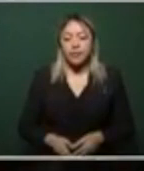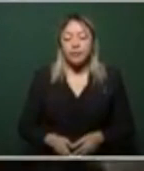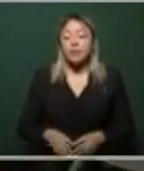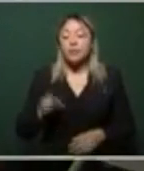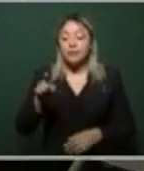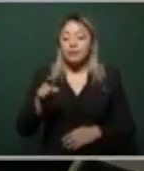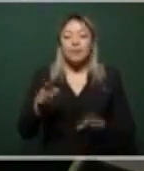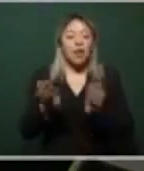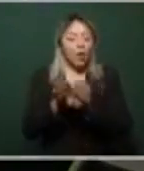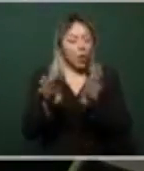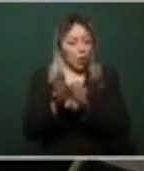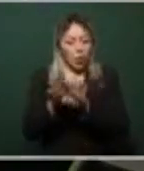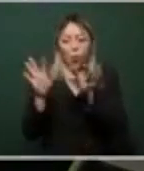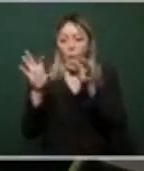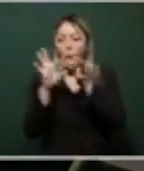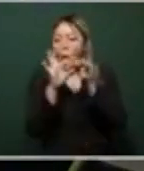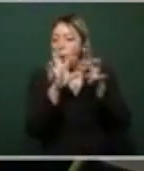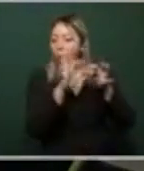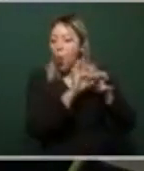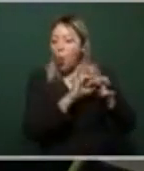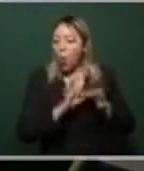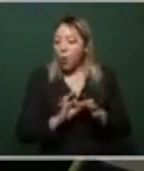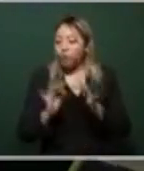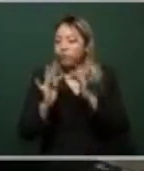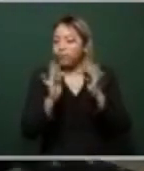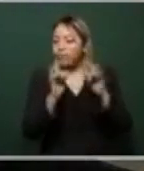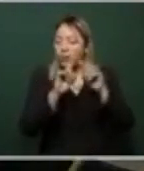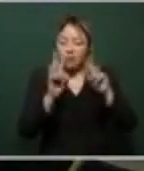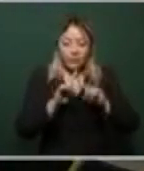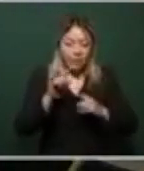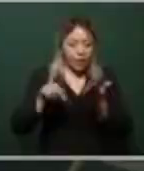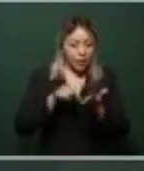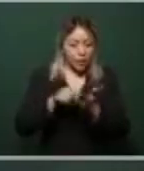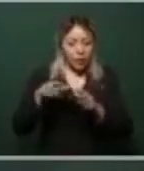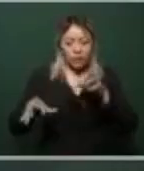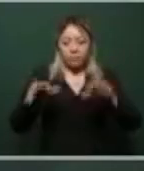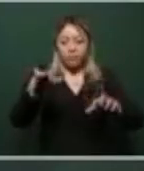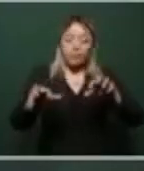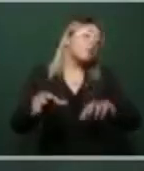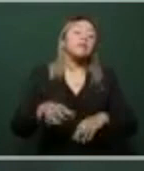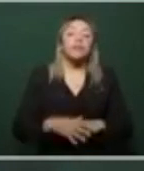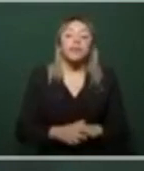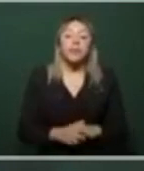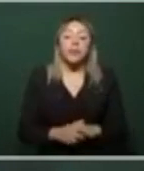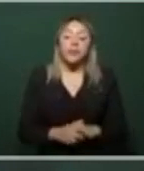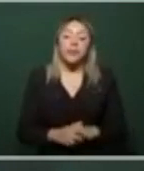Estas son las coordinaciones regionales. Aquí en estas coordinaciones regionales, que son de las